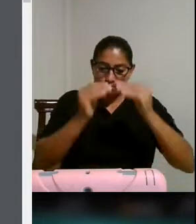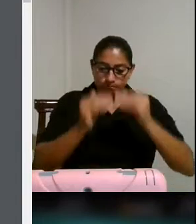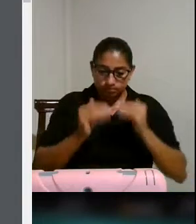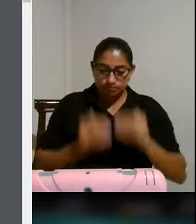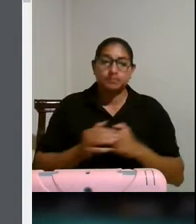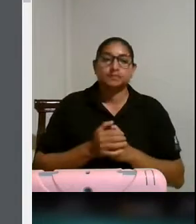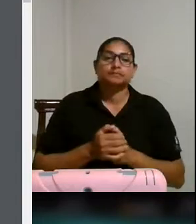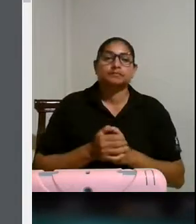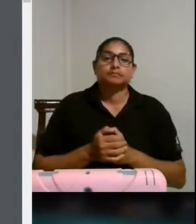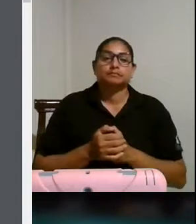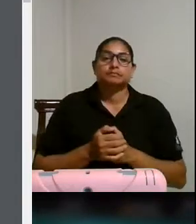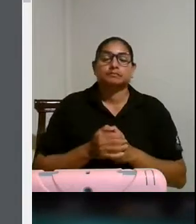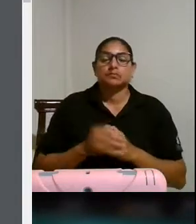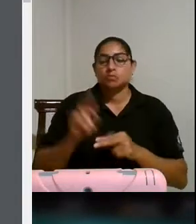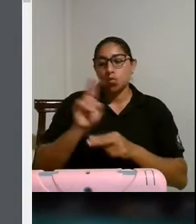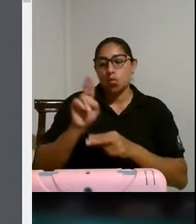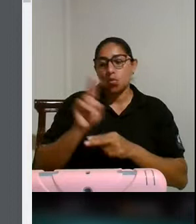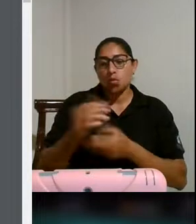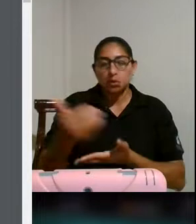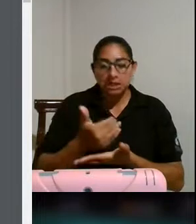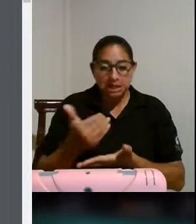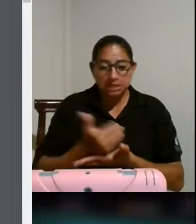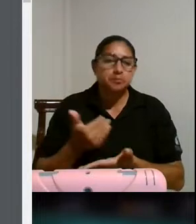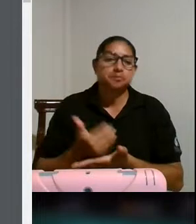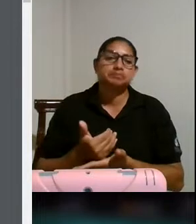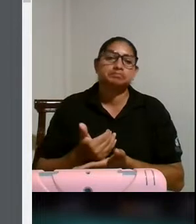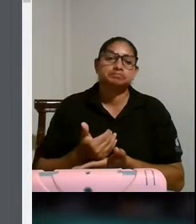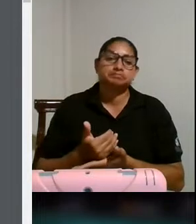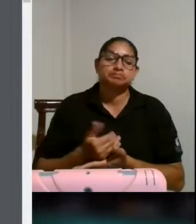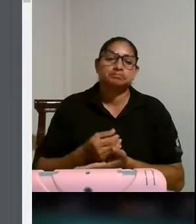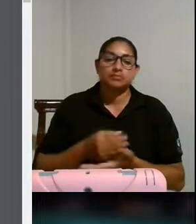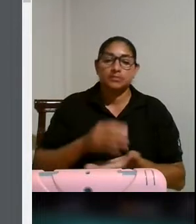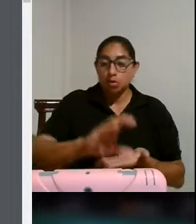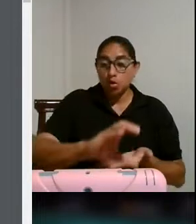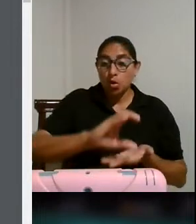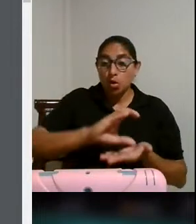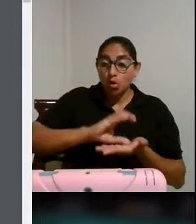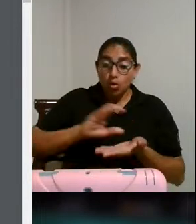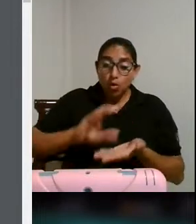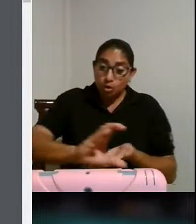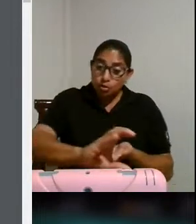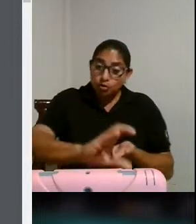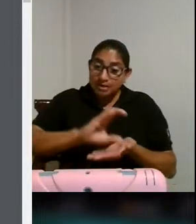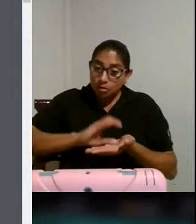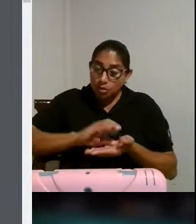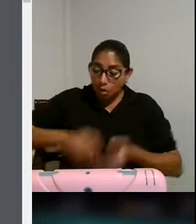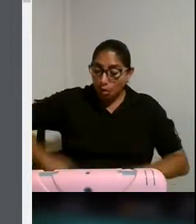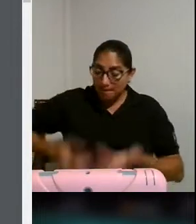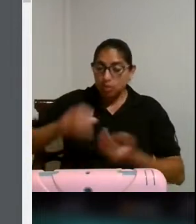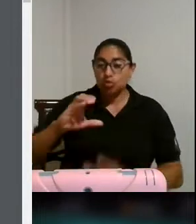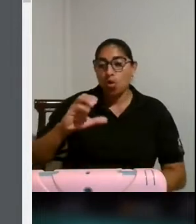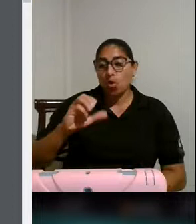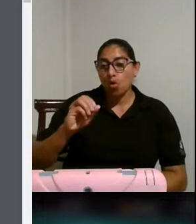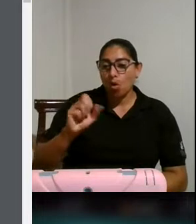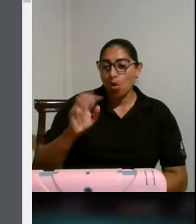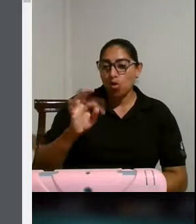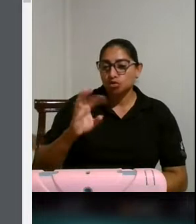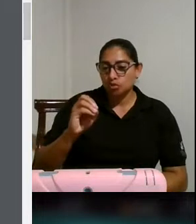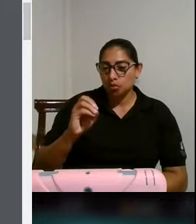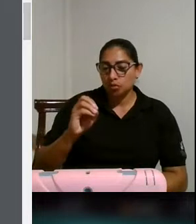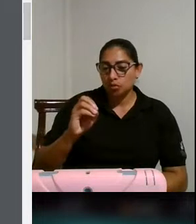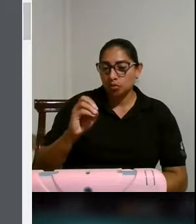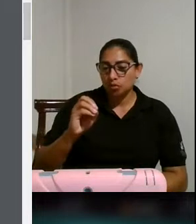Entonces, la función utilidad, recuerden que es ingresos menos los costos. Entonces,